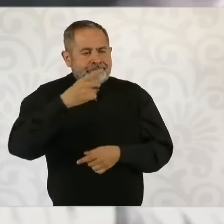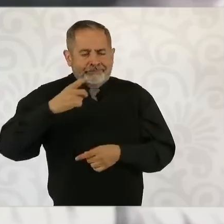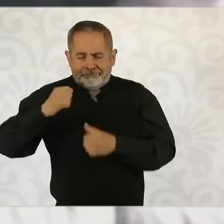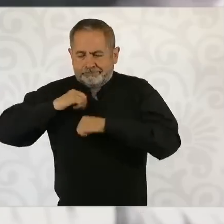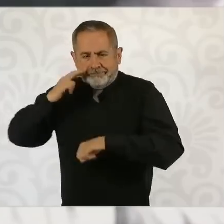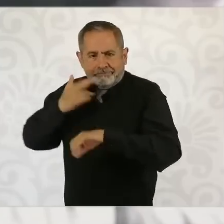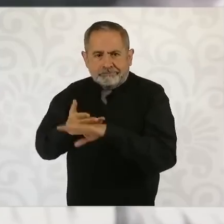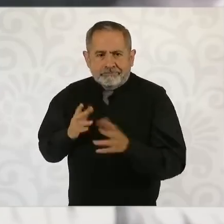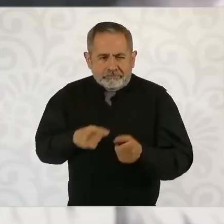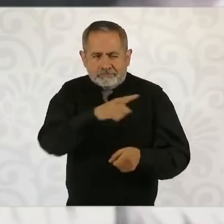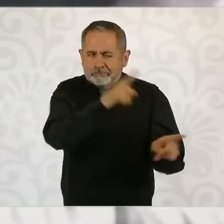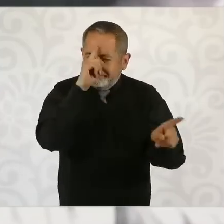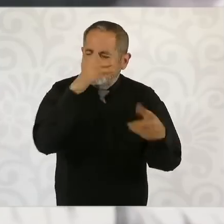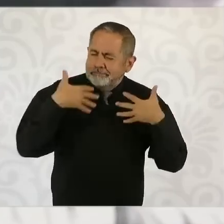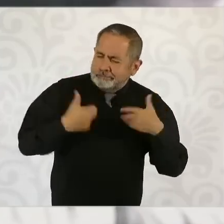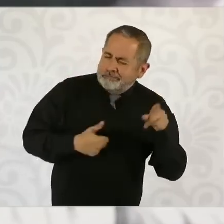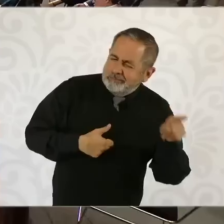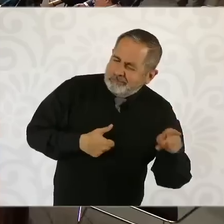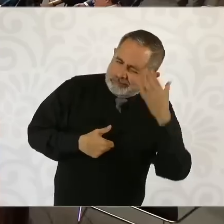lo entienden hasta ellos, fíjese.